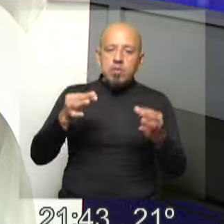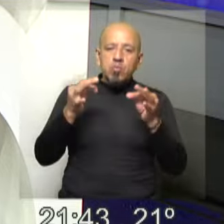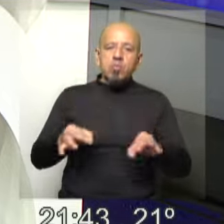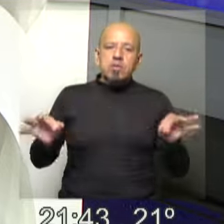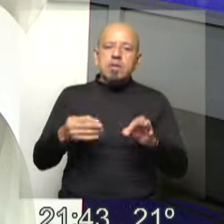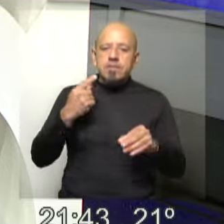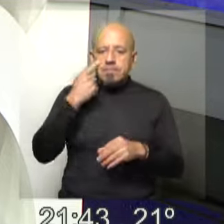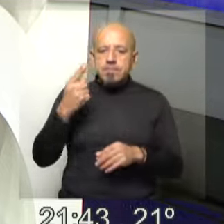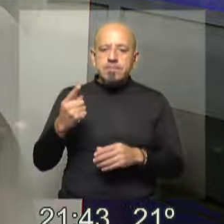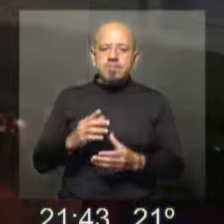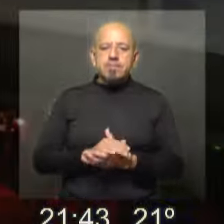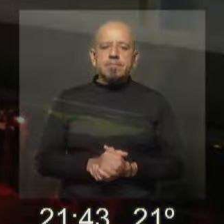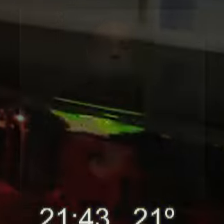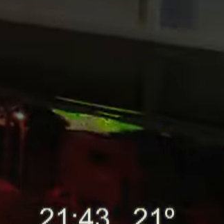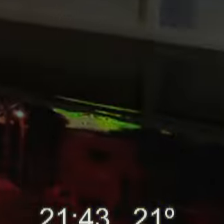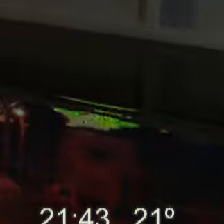su música.